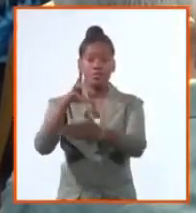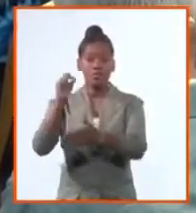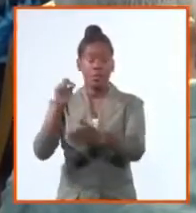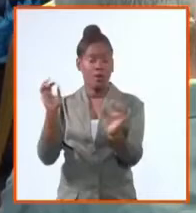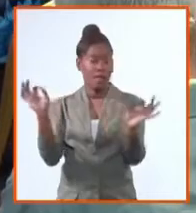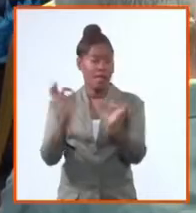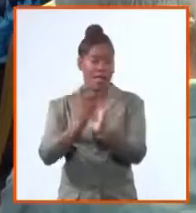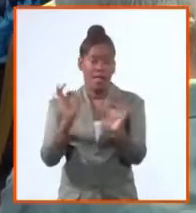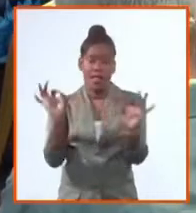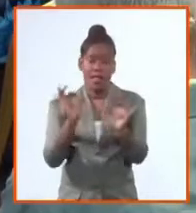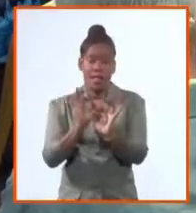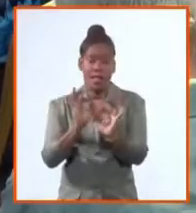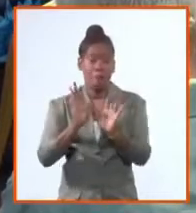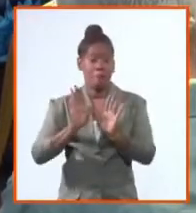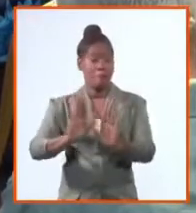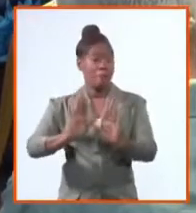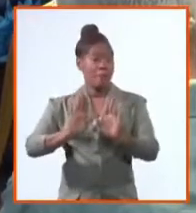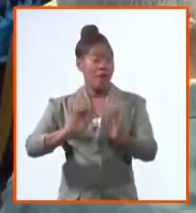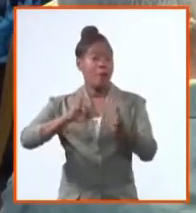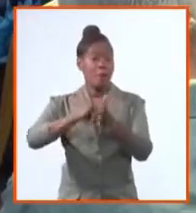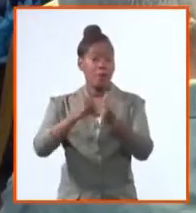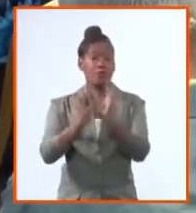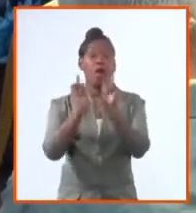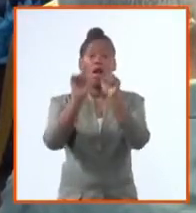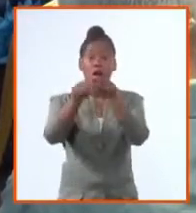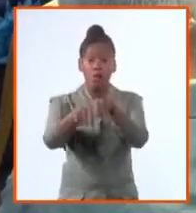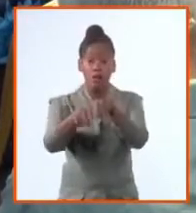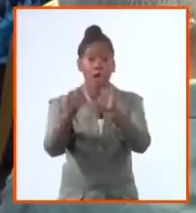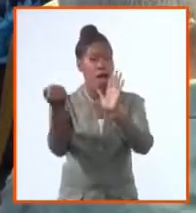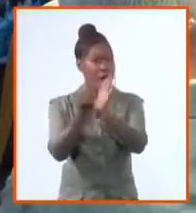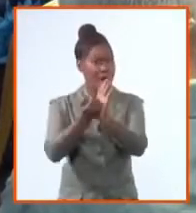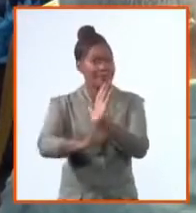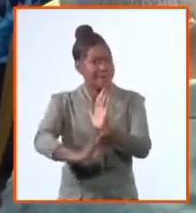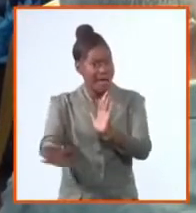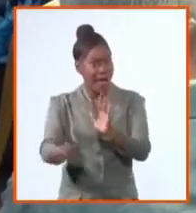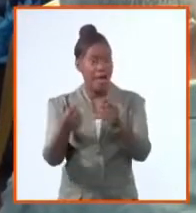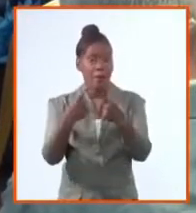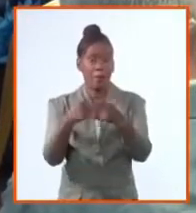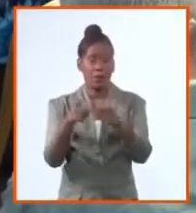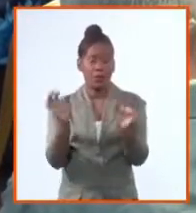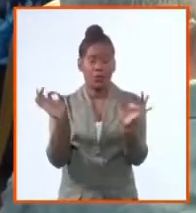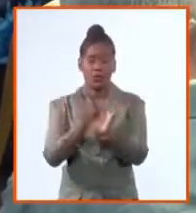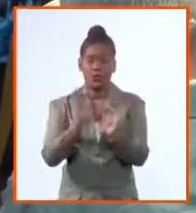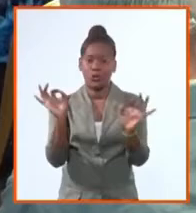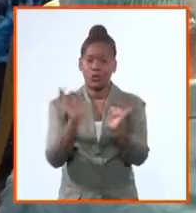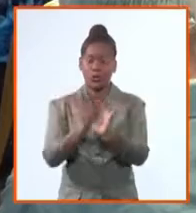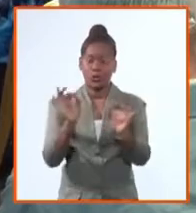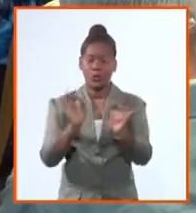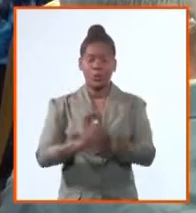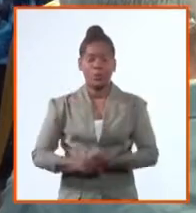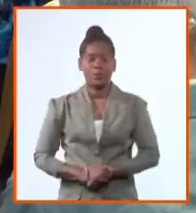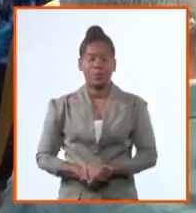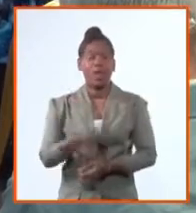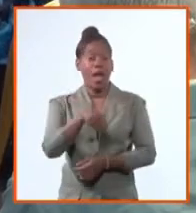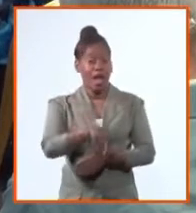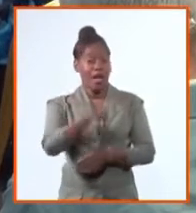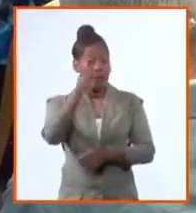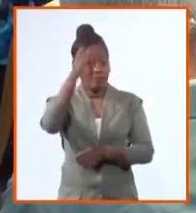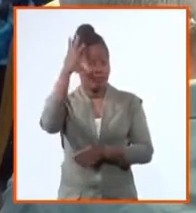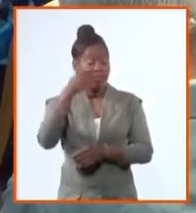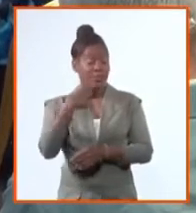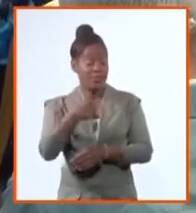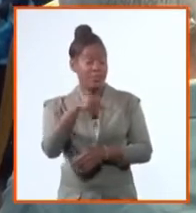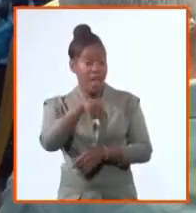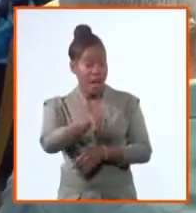de tener ese indicador. Más aún, se nos está dando... Ahora con las pymes vas a tener más de 200. Ahora con las pymes este año vas a tener